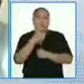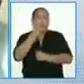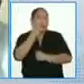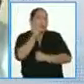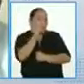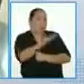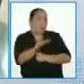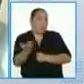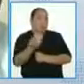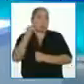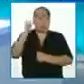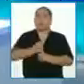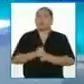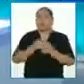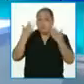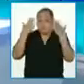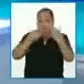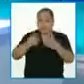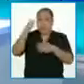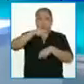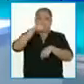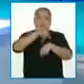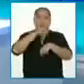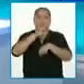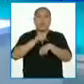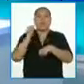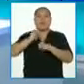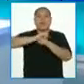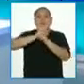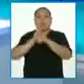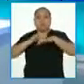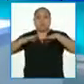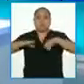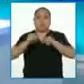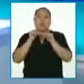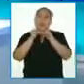conocer precisamente en relación a este momento de la pandemia. Sigamos cuidándonos, que es tarea de